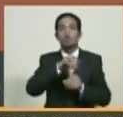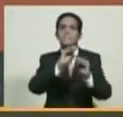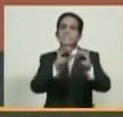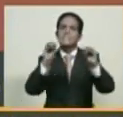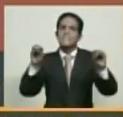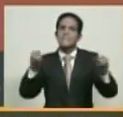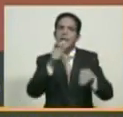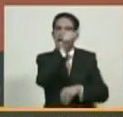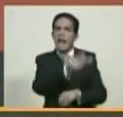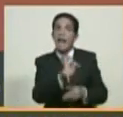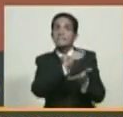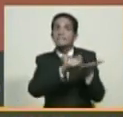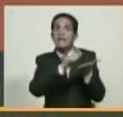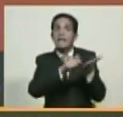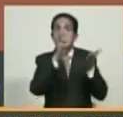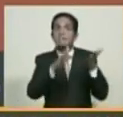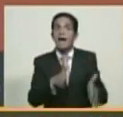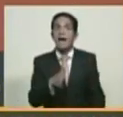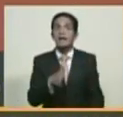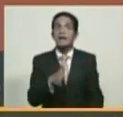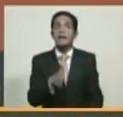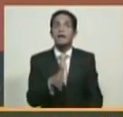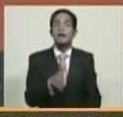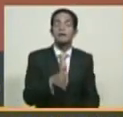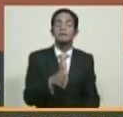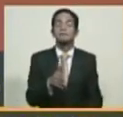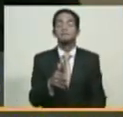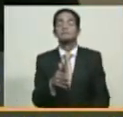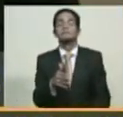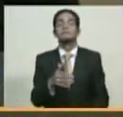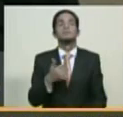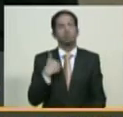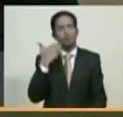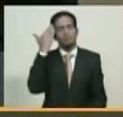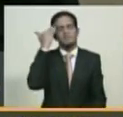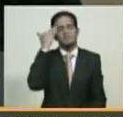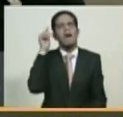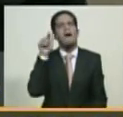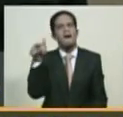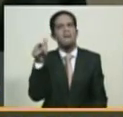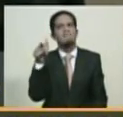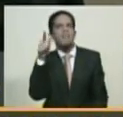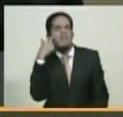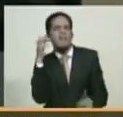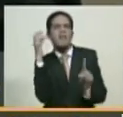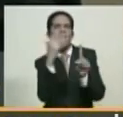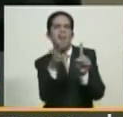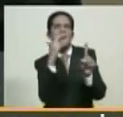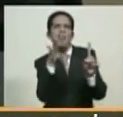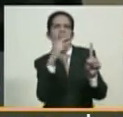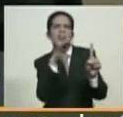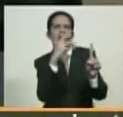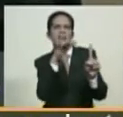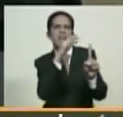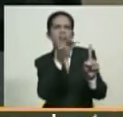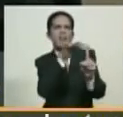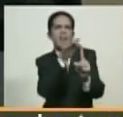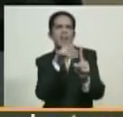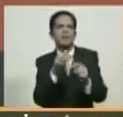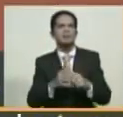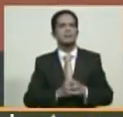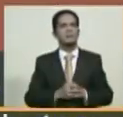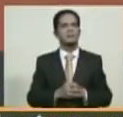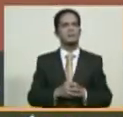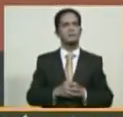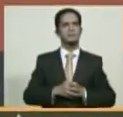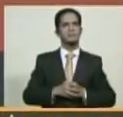de las Naciones Unidas, a preservar el sistema, porque yo sé que eso fue lo que motivó su candidatura para la Secretaría